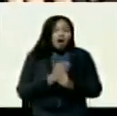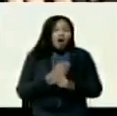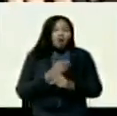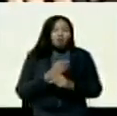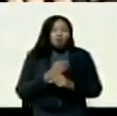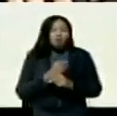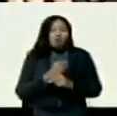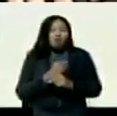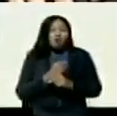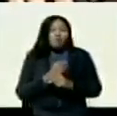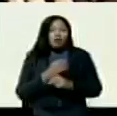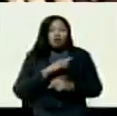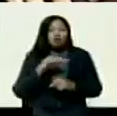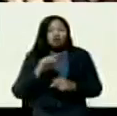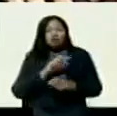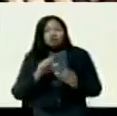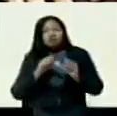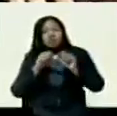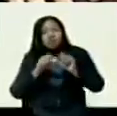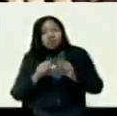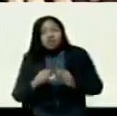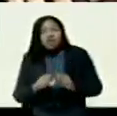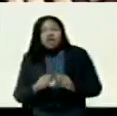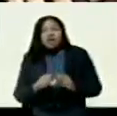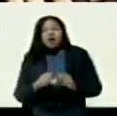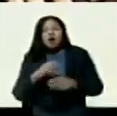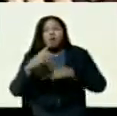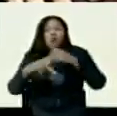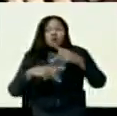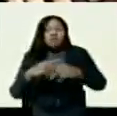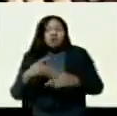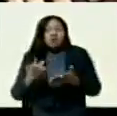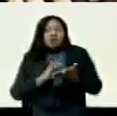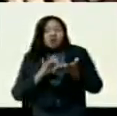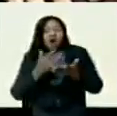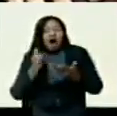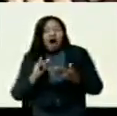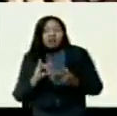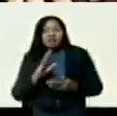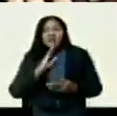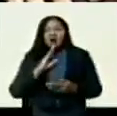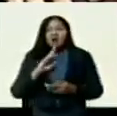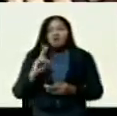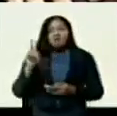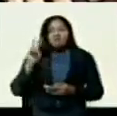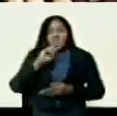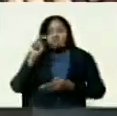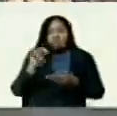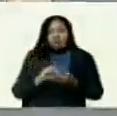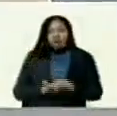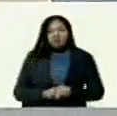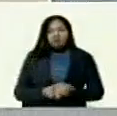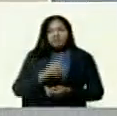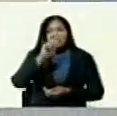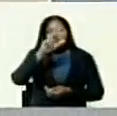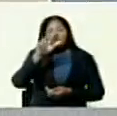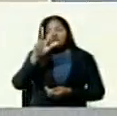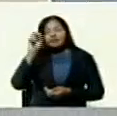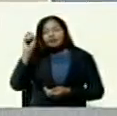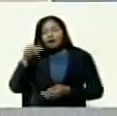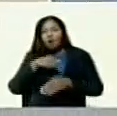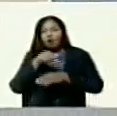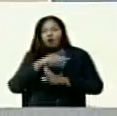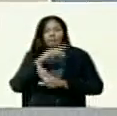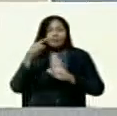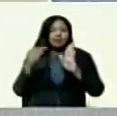permita consolidar y fortalecer todos los procesos tecnológicos de la banca nacional. 130 horas que garantizaron la recuperación total